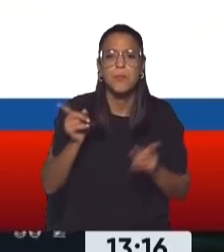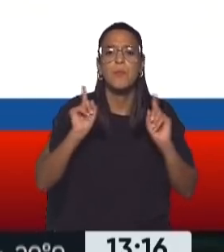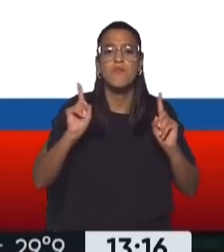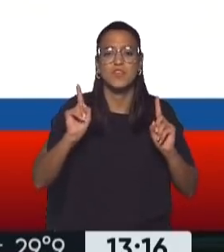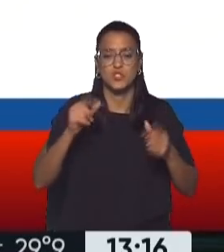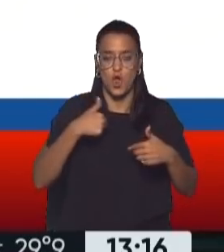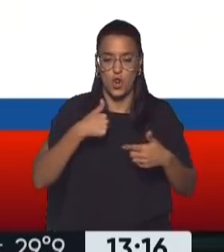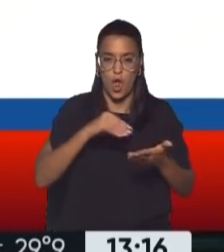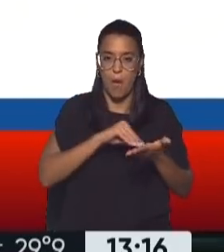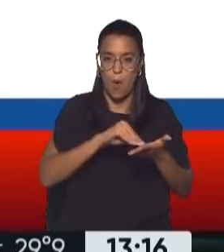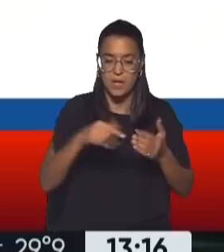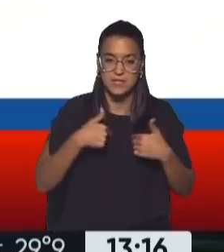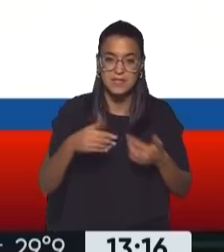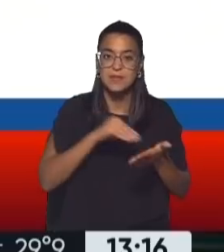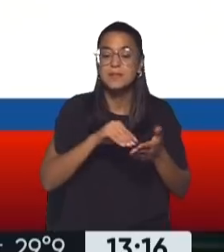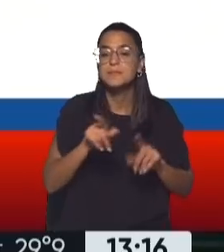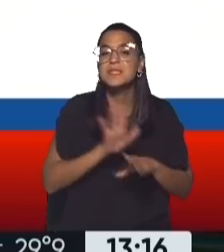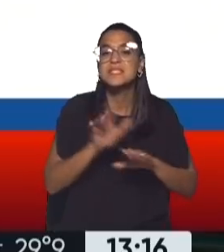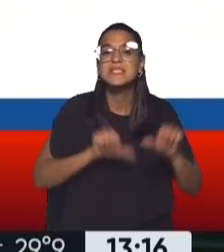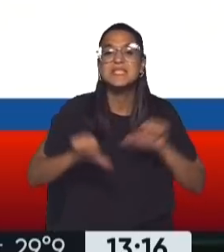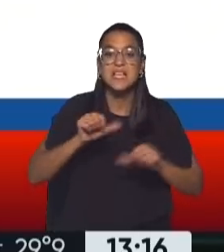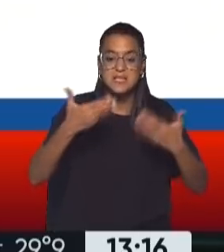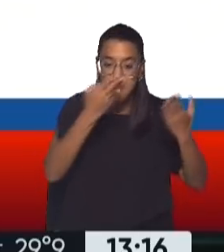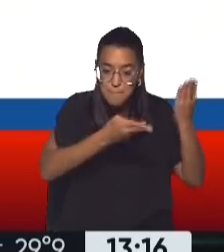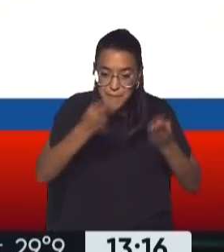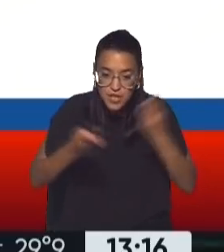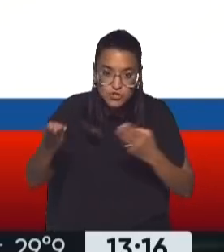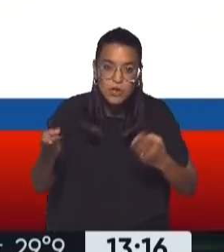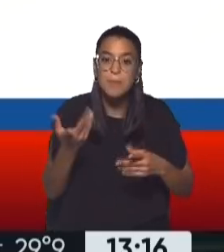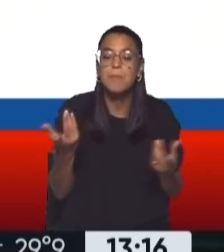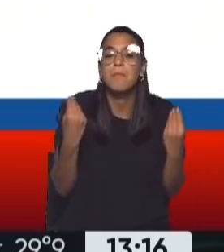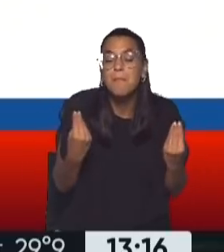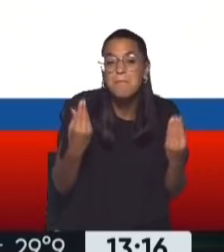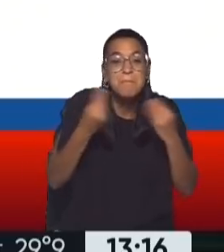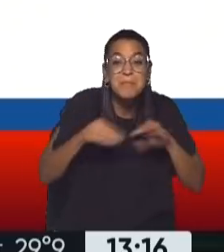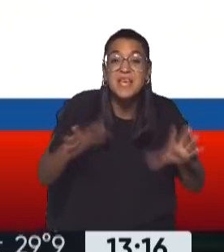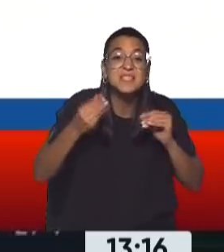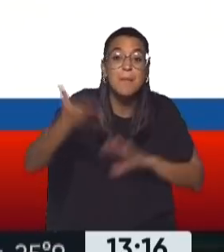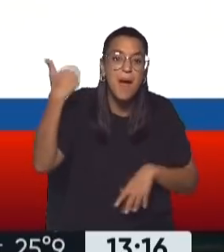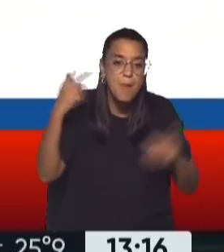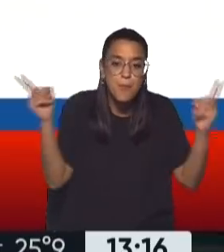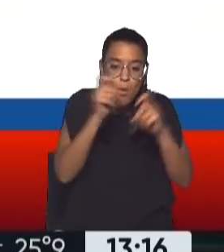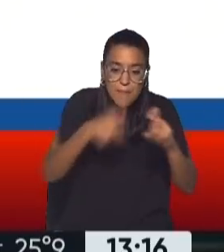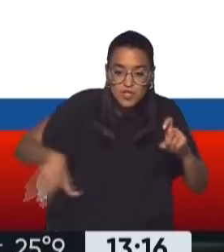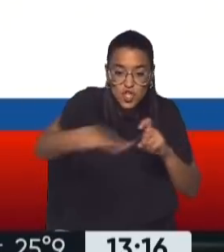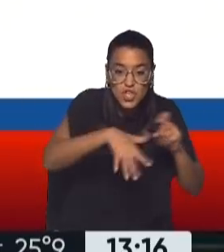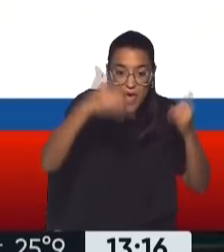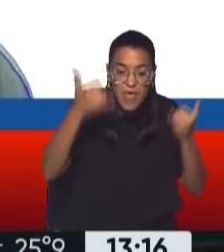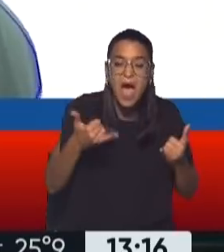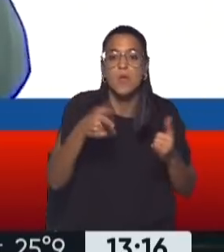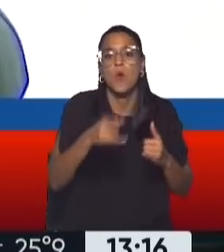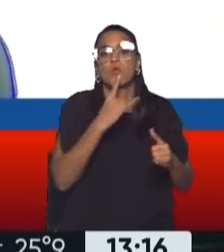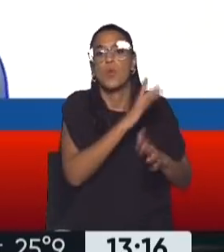Derecho. El derecho es una ciencia humanista que ha nacido para resolver los conflictos que se dan en las sociedades.